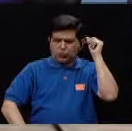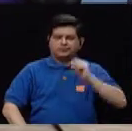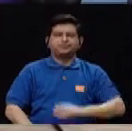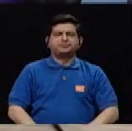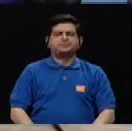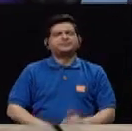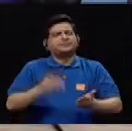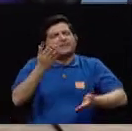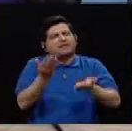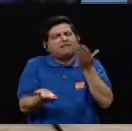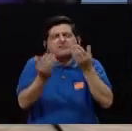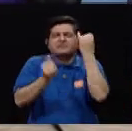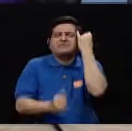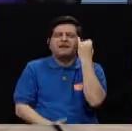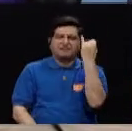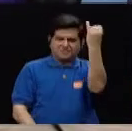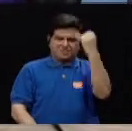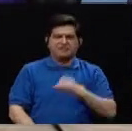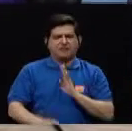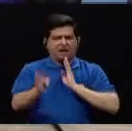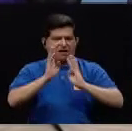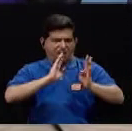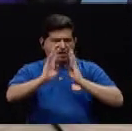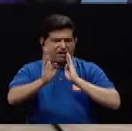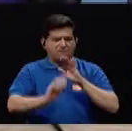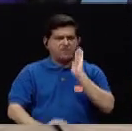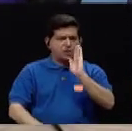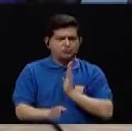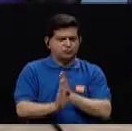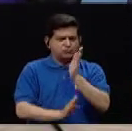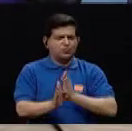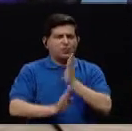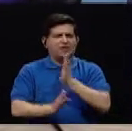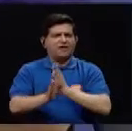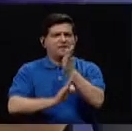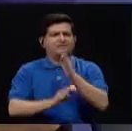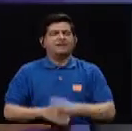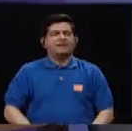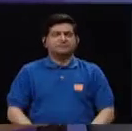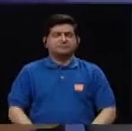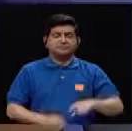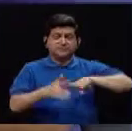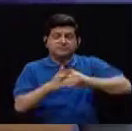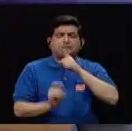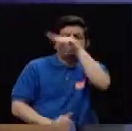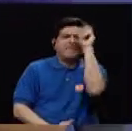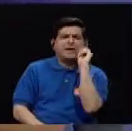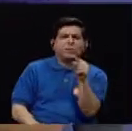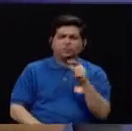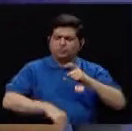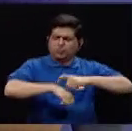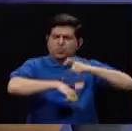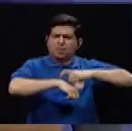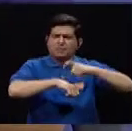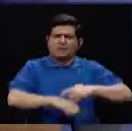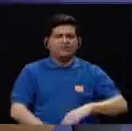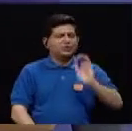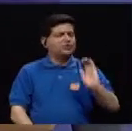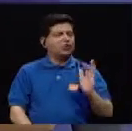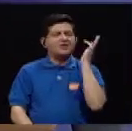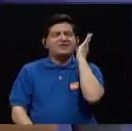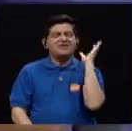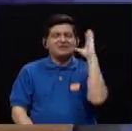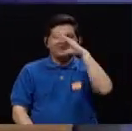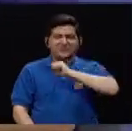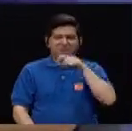supuesto. Entonces, tal vez la idea es conversar un poco sobre tu carrera y podríamos iniciar preguntándonos en qué momento esa niña